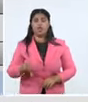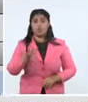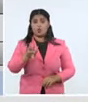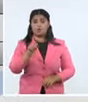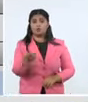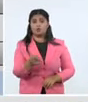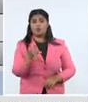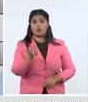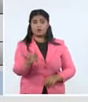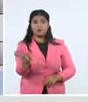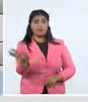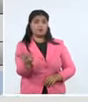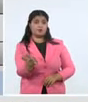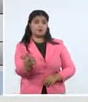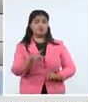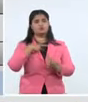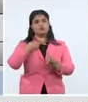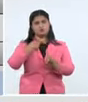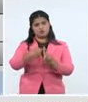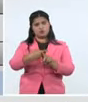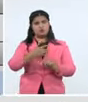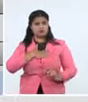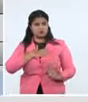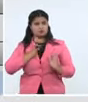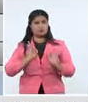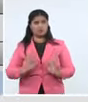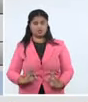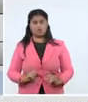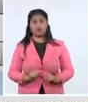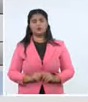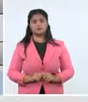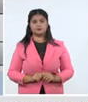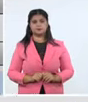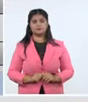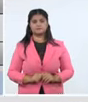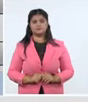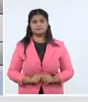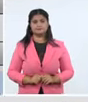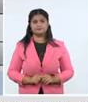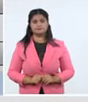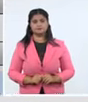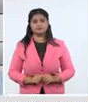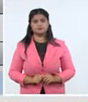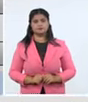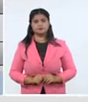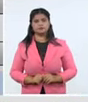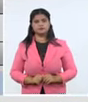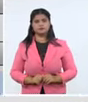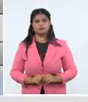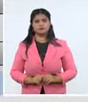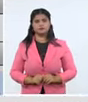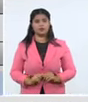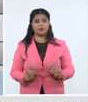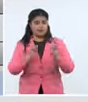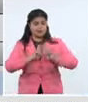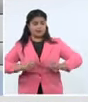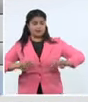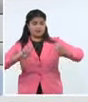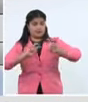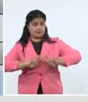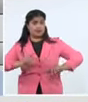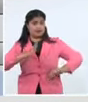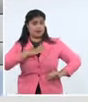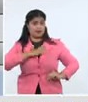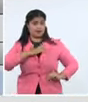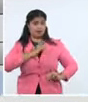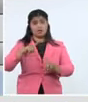4,9% de positividad. Y con este comportamiento de los estudios que se realizan para el diagnóstico de la enfermedad,